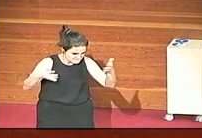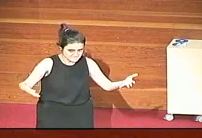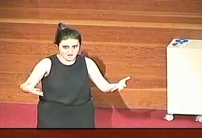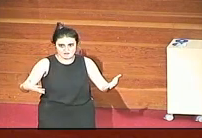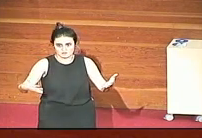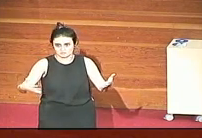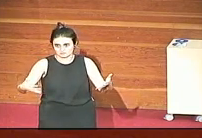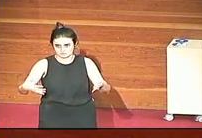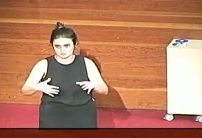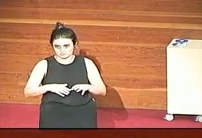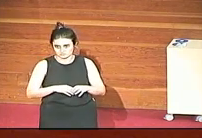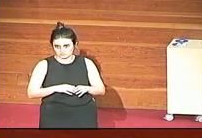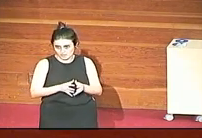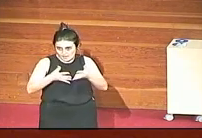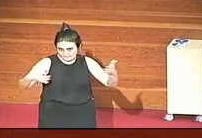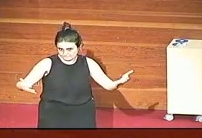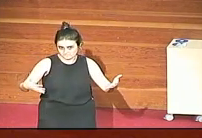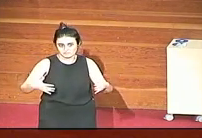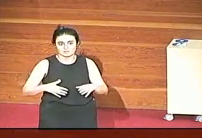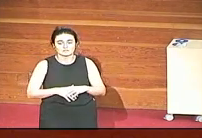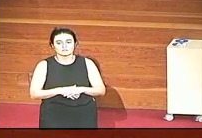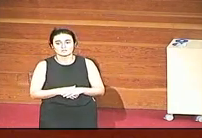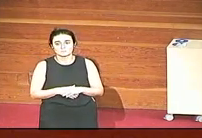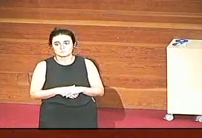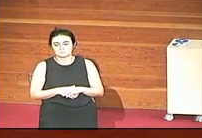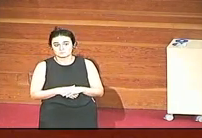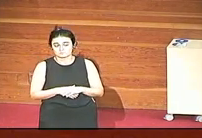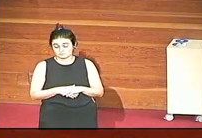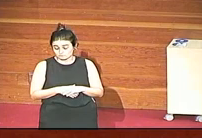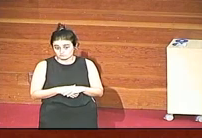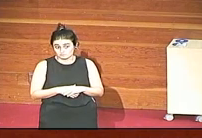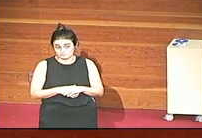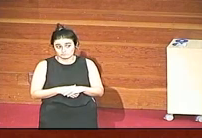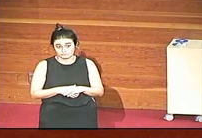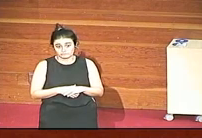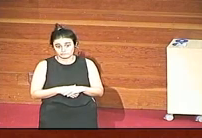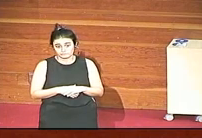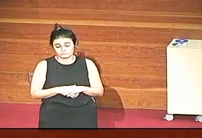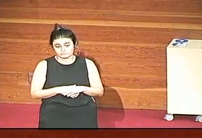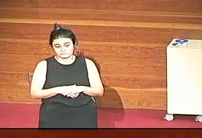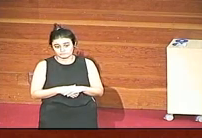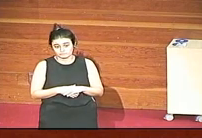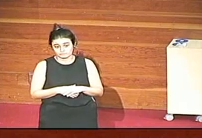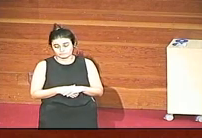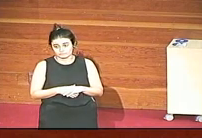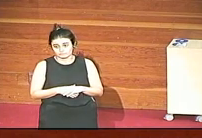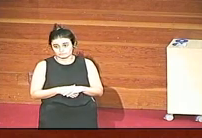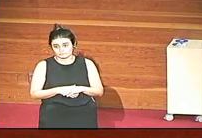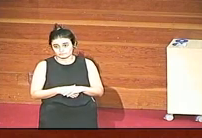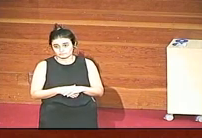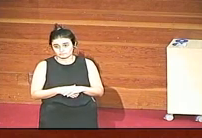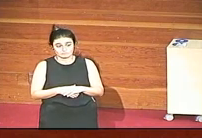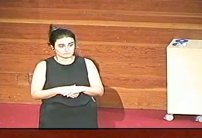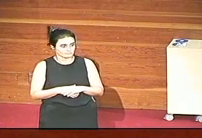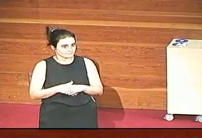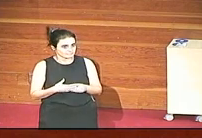sean bestiales y este aquí que en fin lo la gran